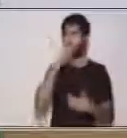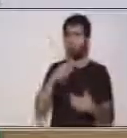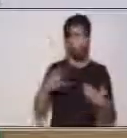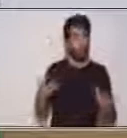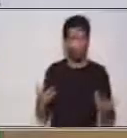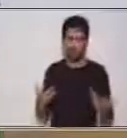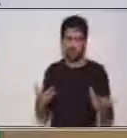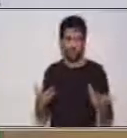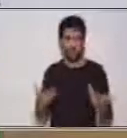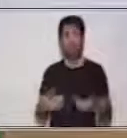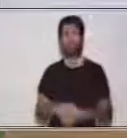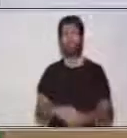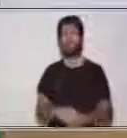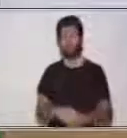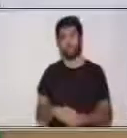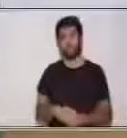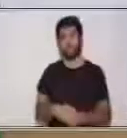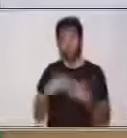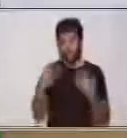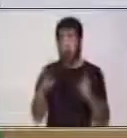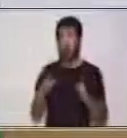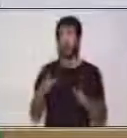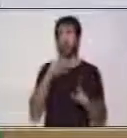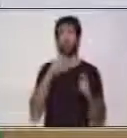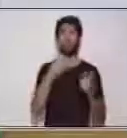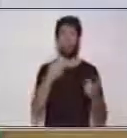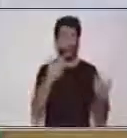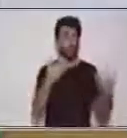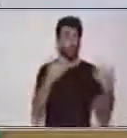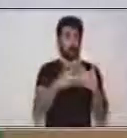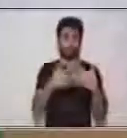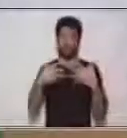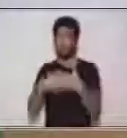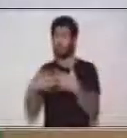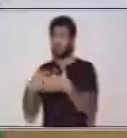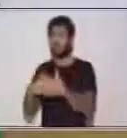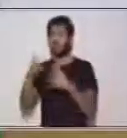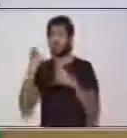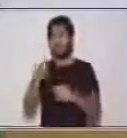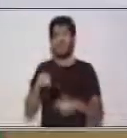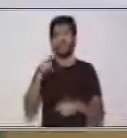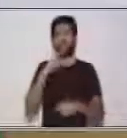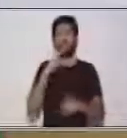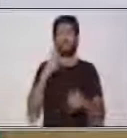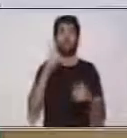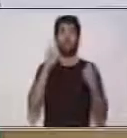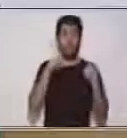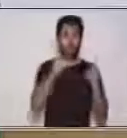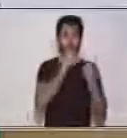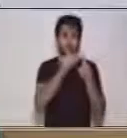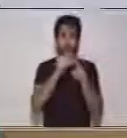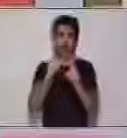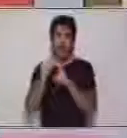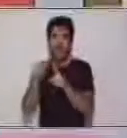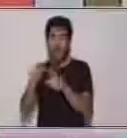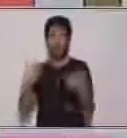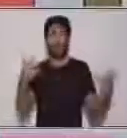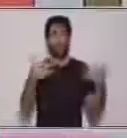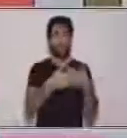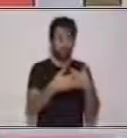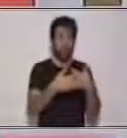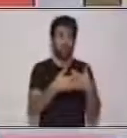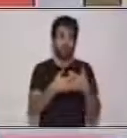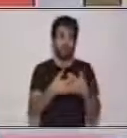o consecuente. Y en el caso de la concordancia verbal debe de coincidir con número y